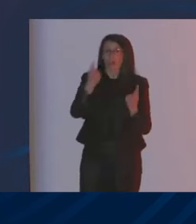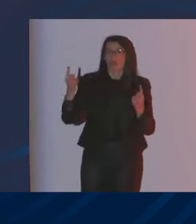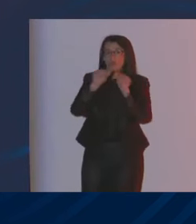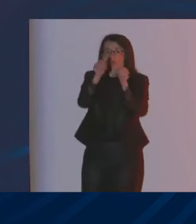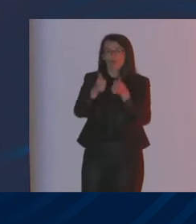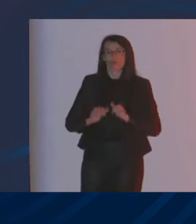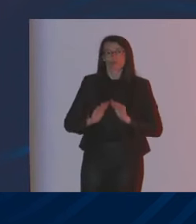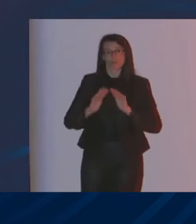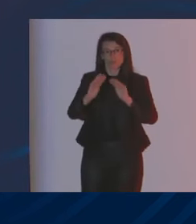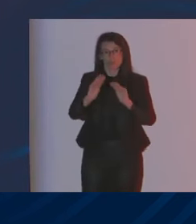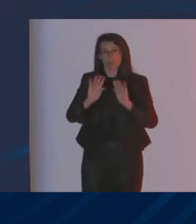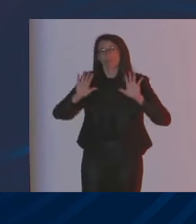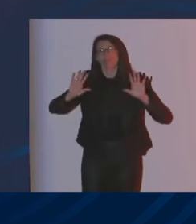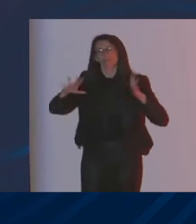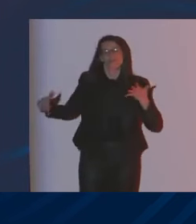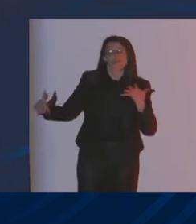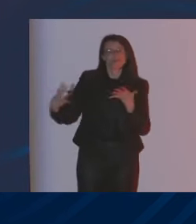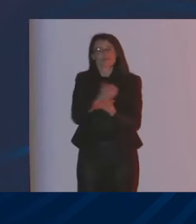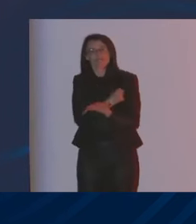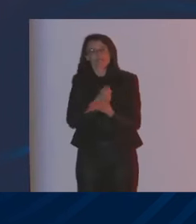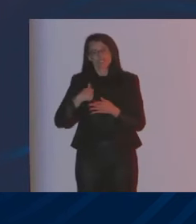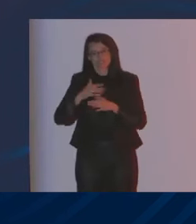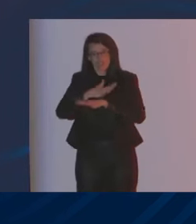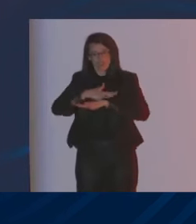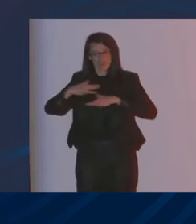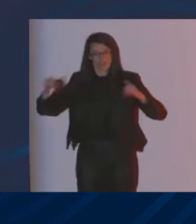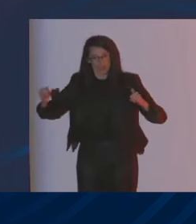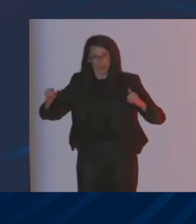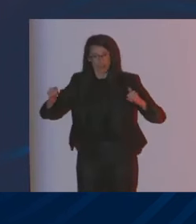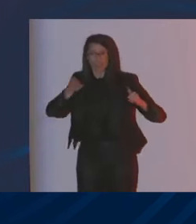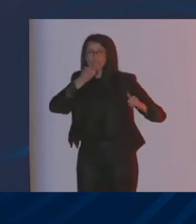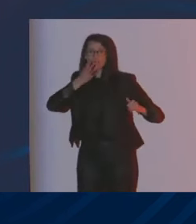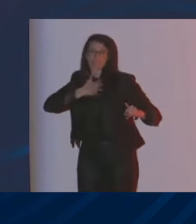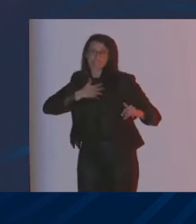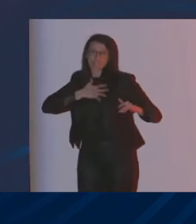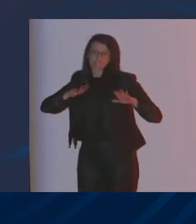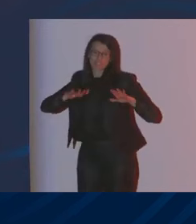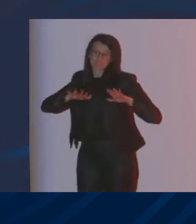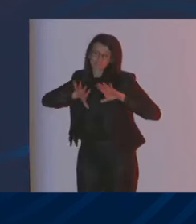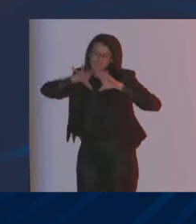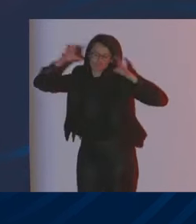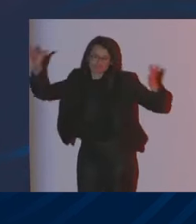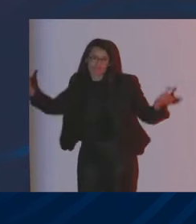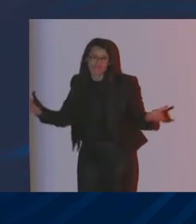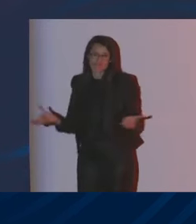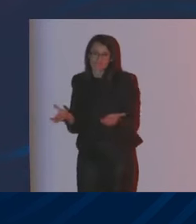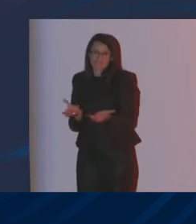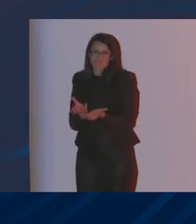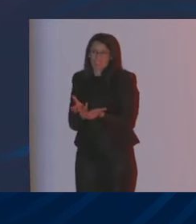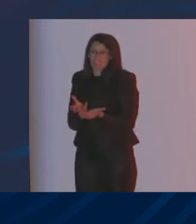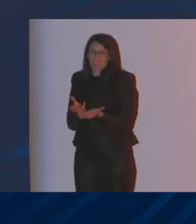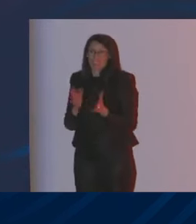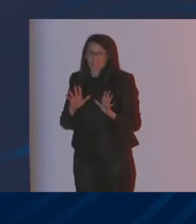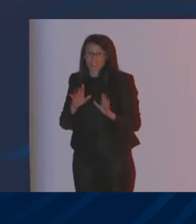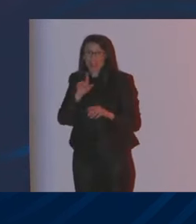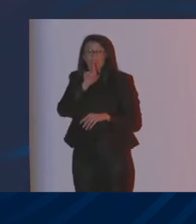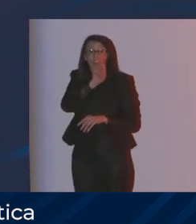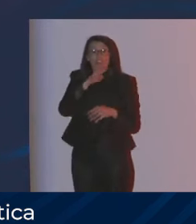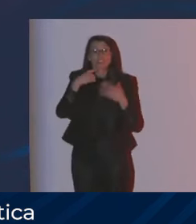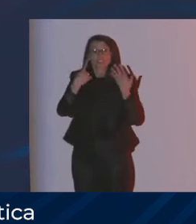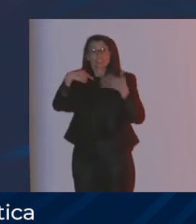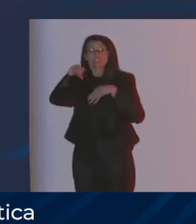su manera, pero todos quieren la paz y el bienestar global. Y eso que somos